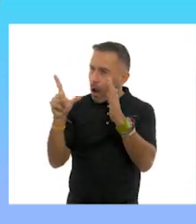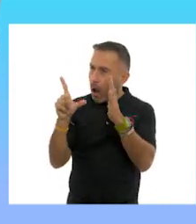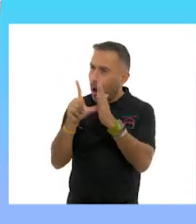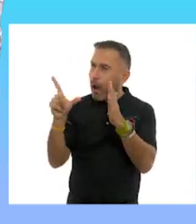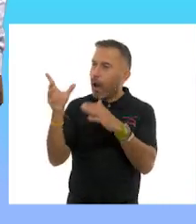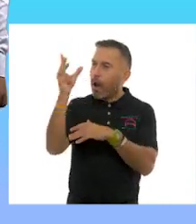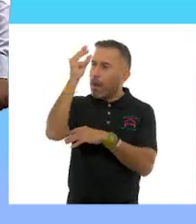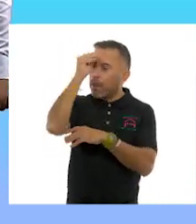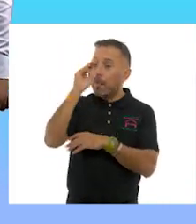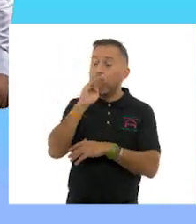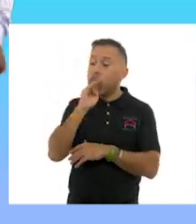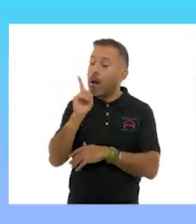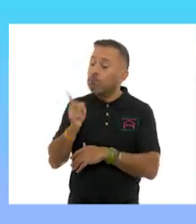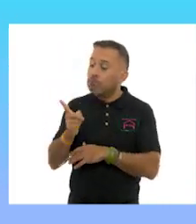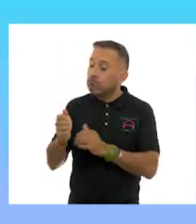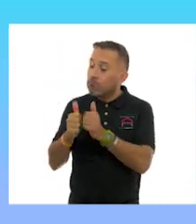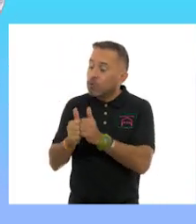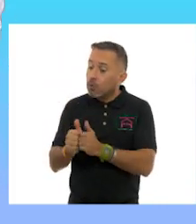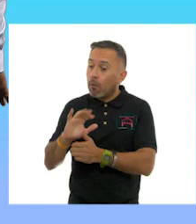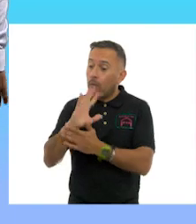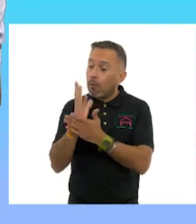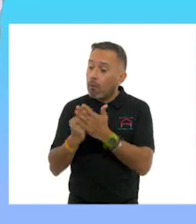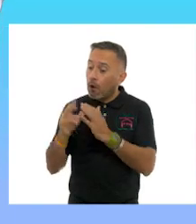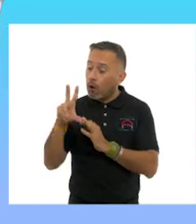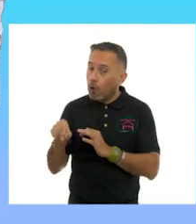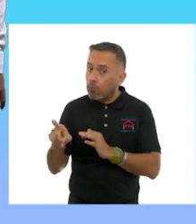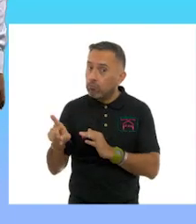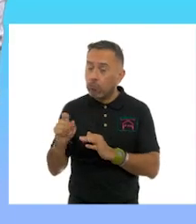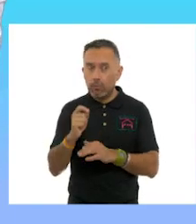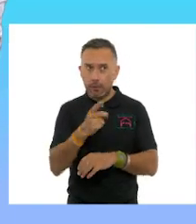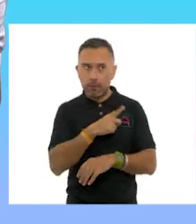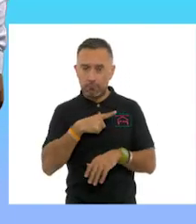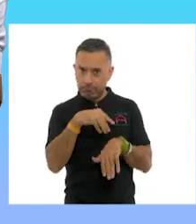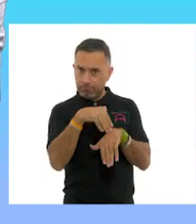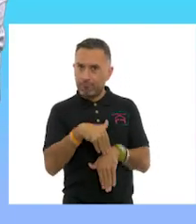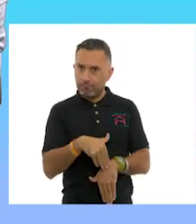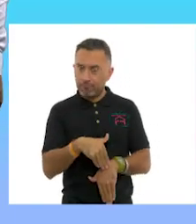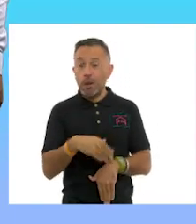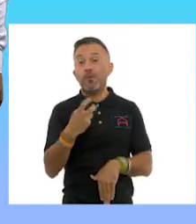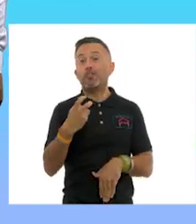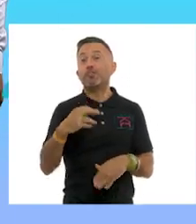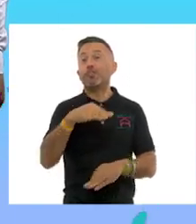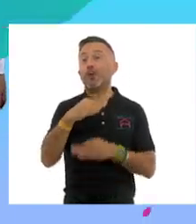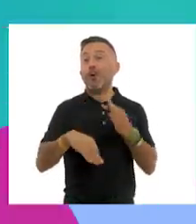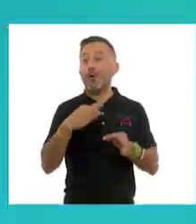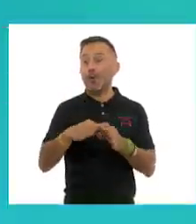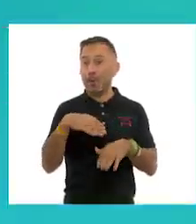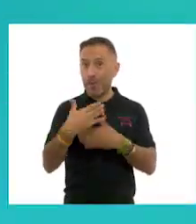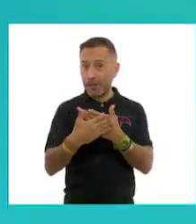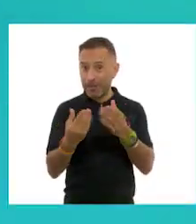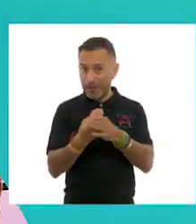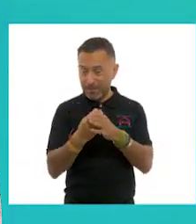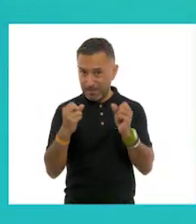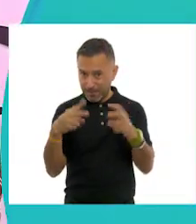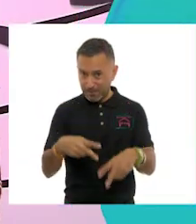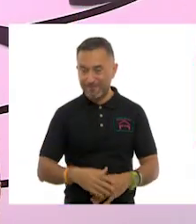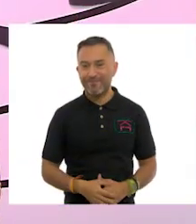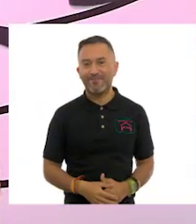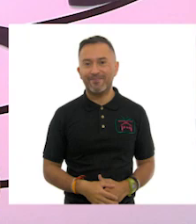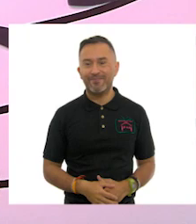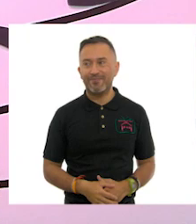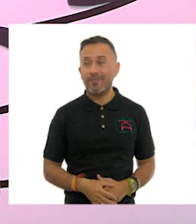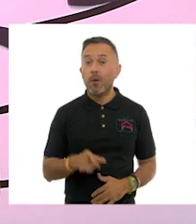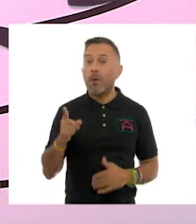mamá. Y bueno, eso es todo por hoy. Síganse divirtiendo. Nos vemos en la siguiente clase. ¡Qué padre el